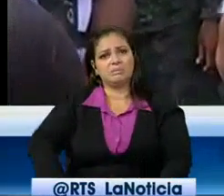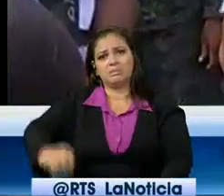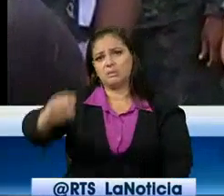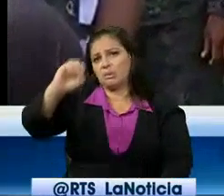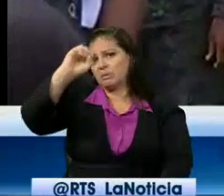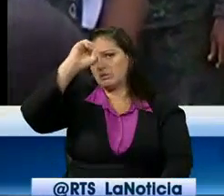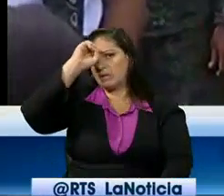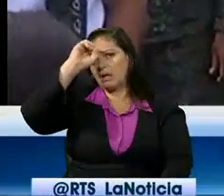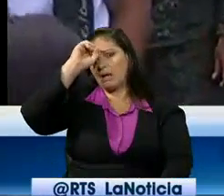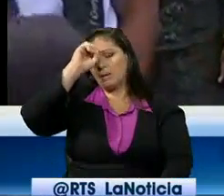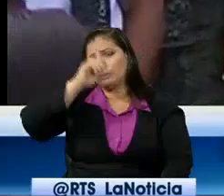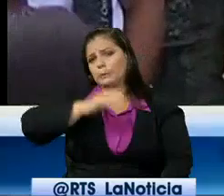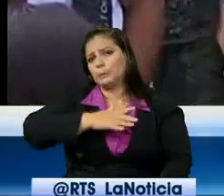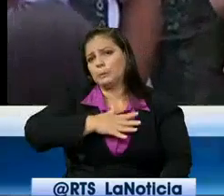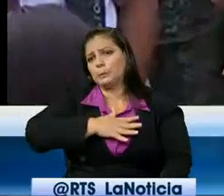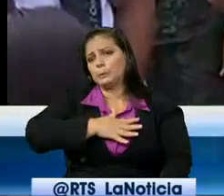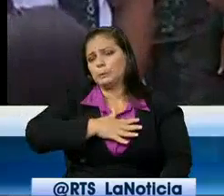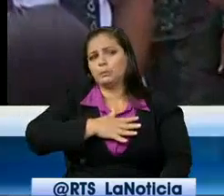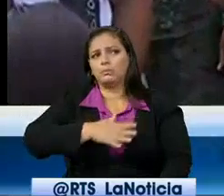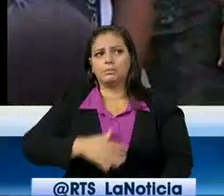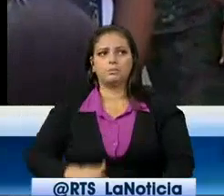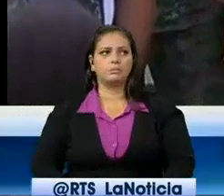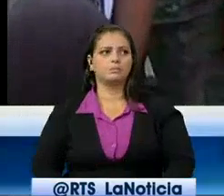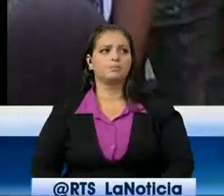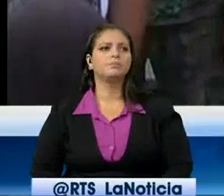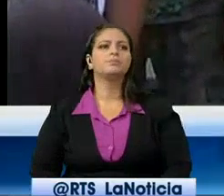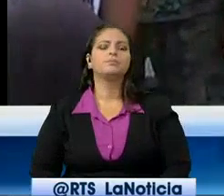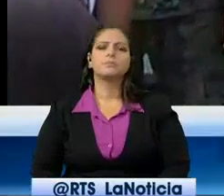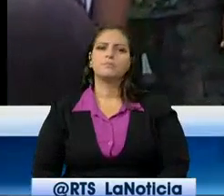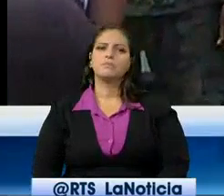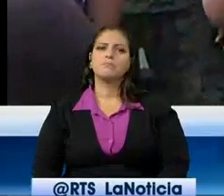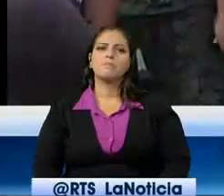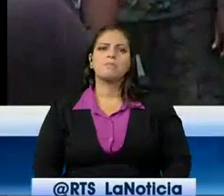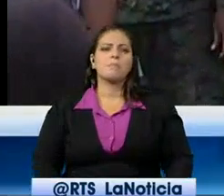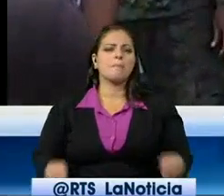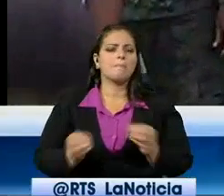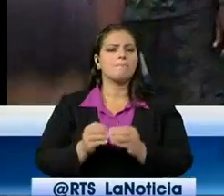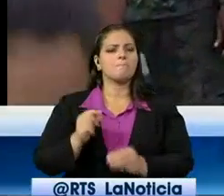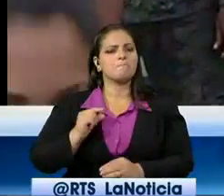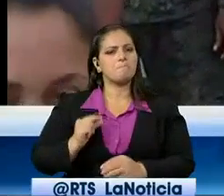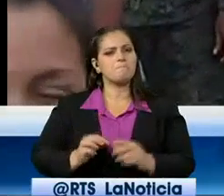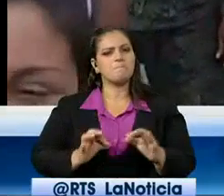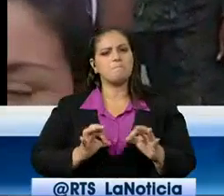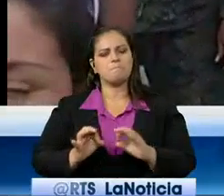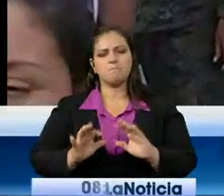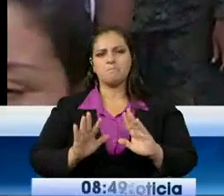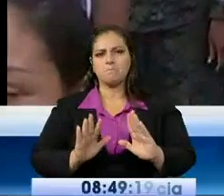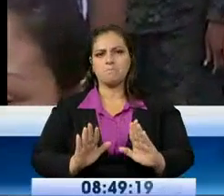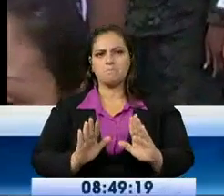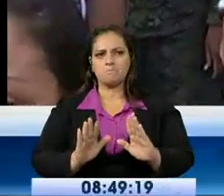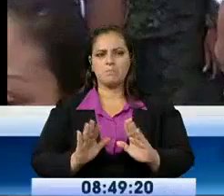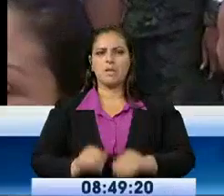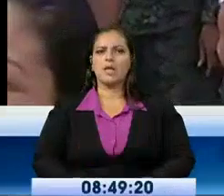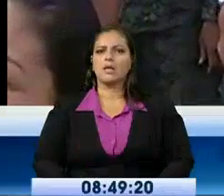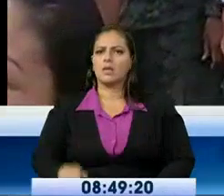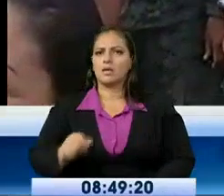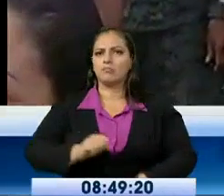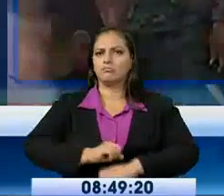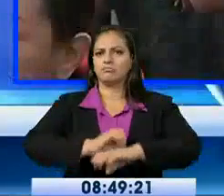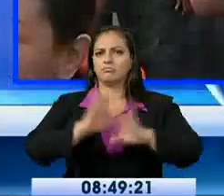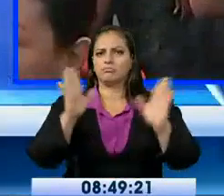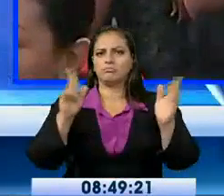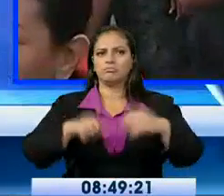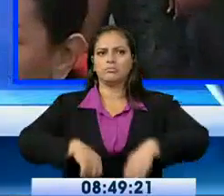que se generen en los próximos minutos. Les llevaremos también a ustedes las incidencias de lo que se está generando a esta hora de la mañana desde el